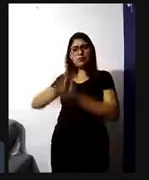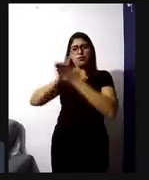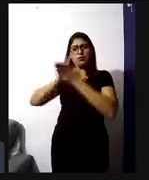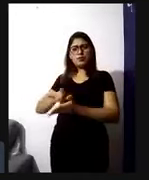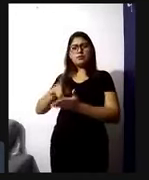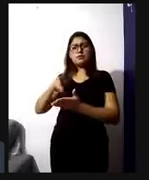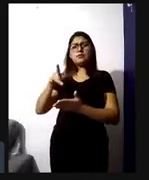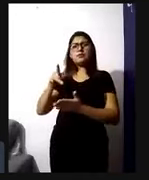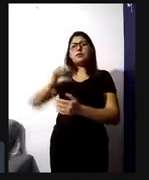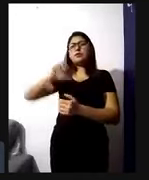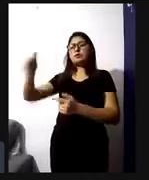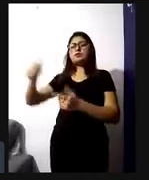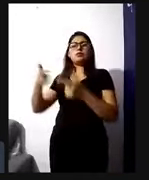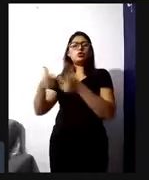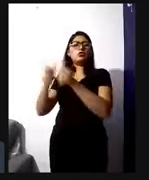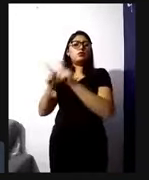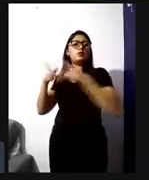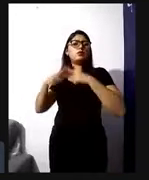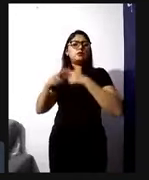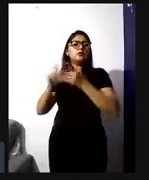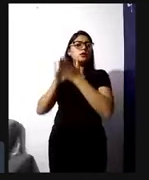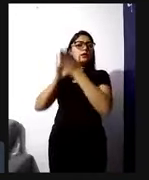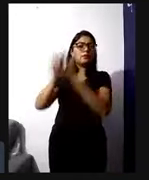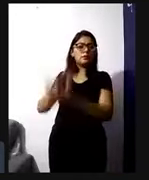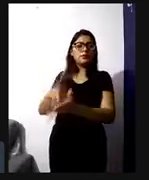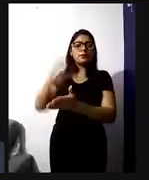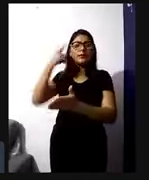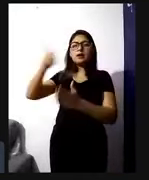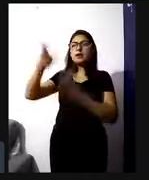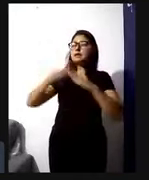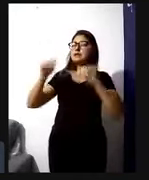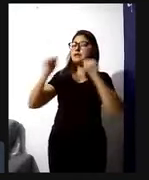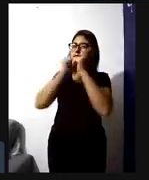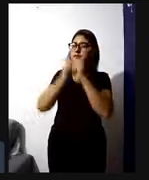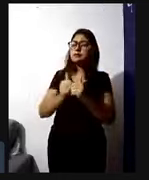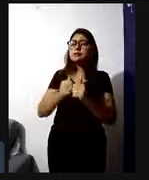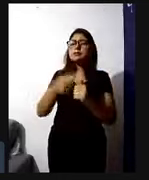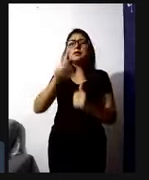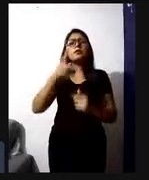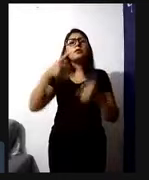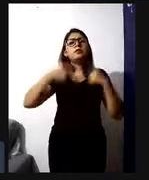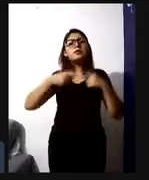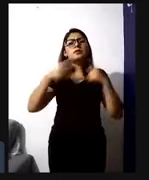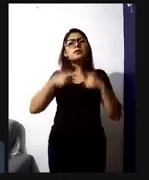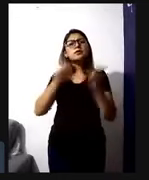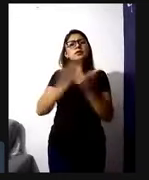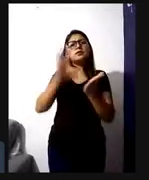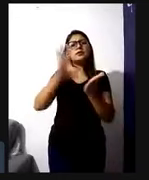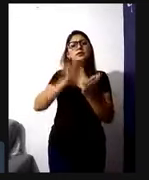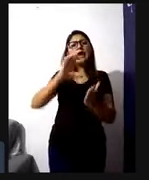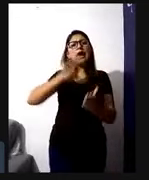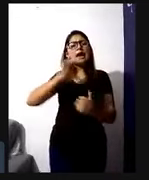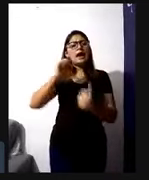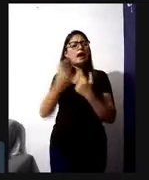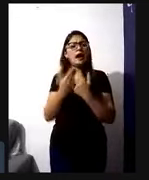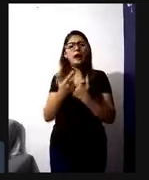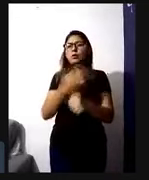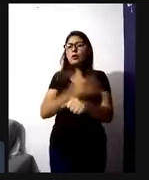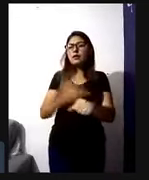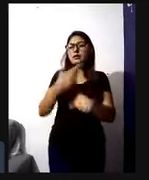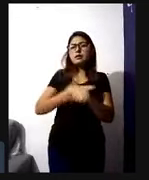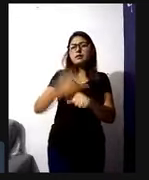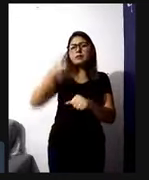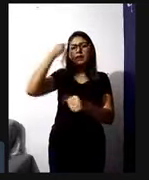salga. En el caso de personas con discapacidad, ¿existe algún mecanismo similar que permite entregar los diferentes tipos de apoyo, ya